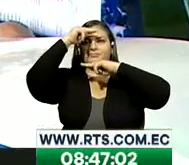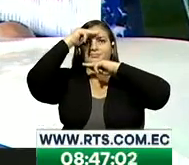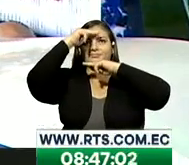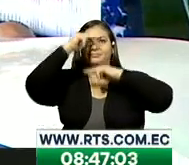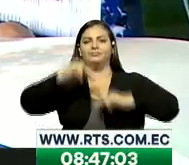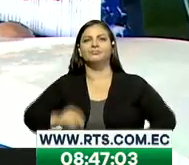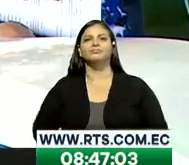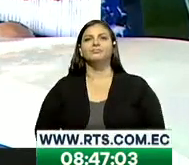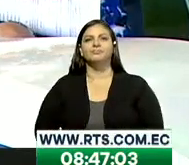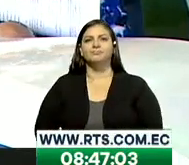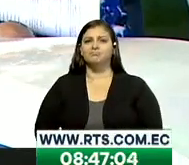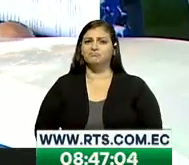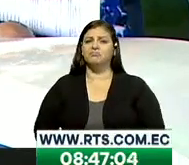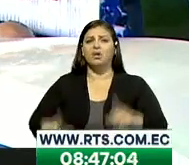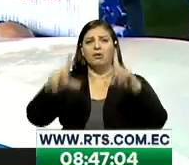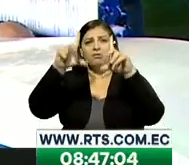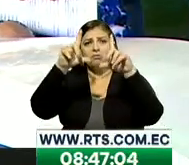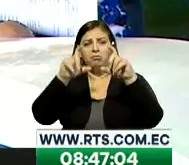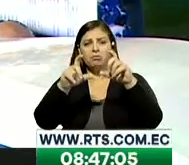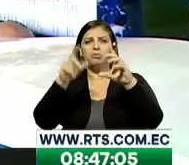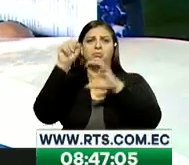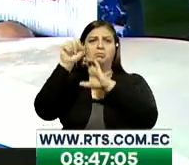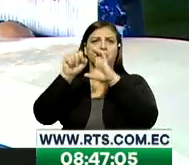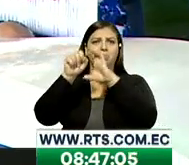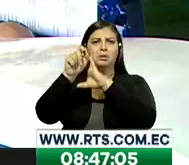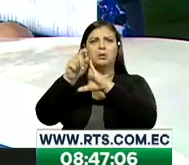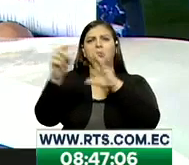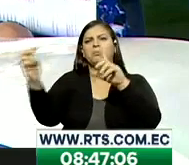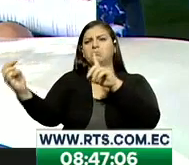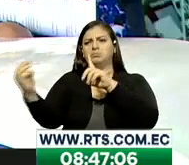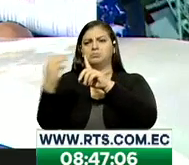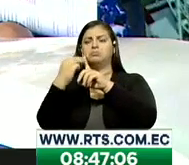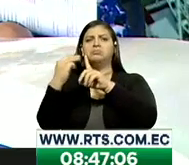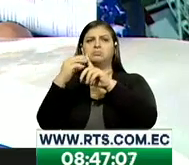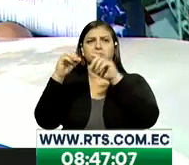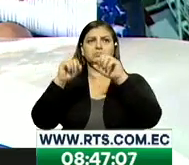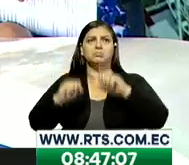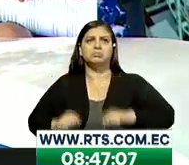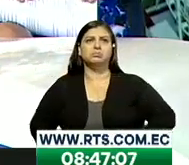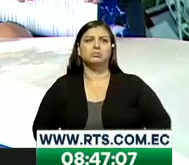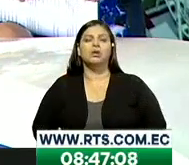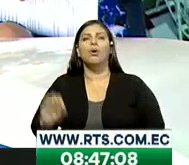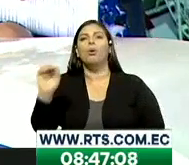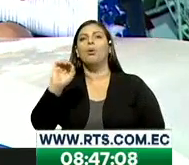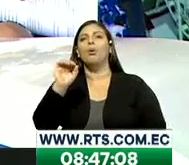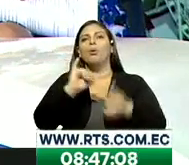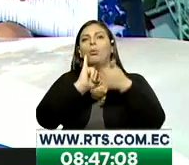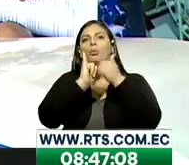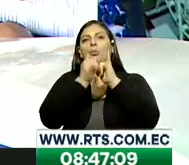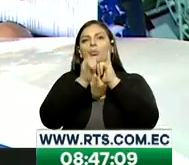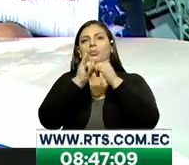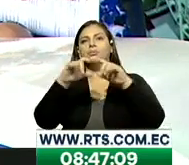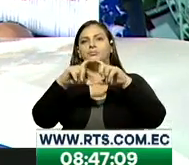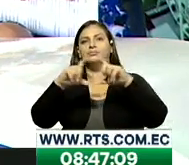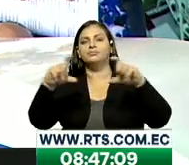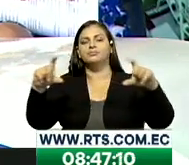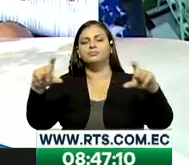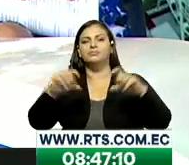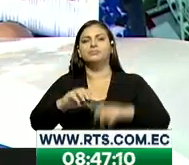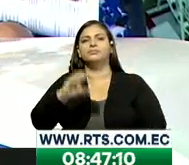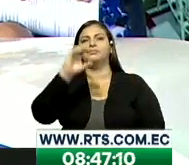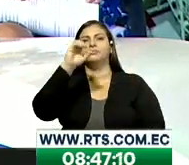@rts_la noticia. Envíe sus fotos, videos y mensajes también al número de WhatsApp que enseguida sale en sus pantallas. Ahí están los